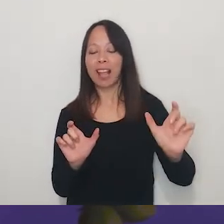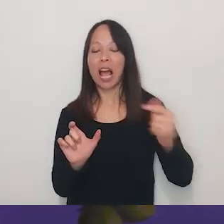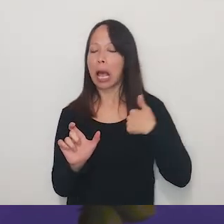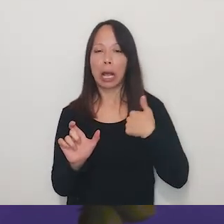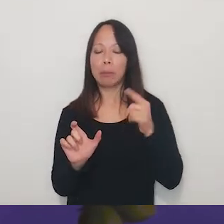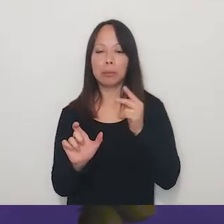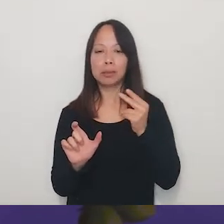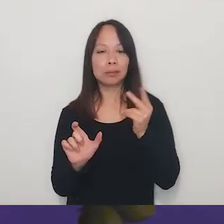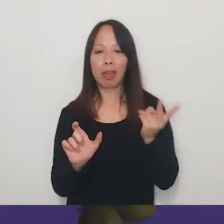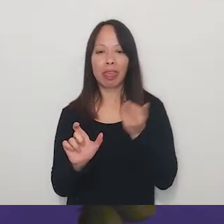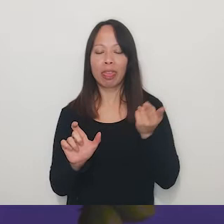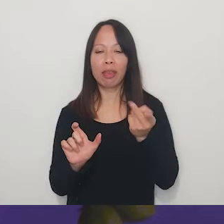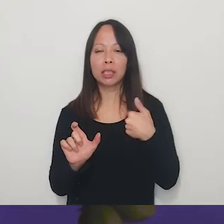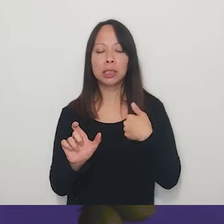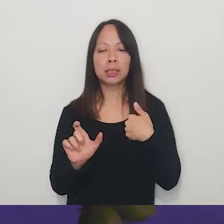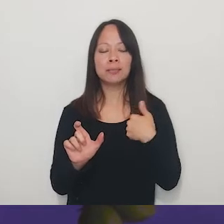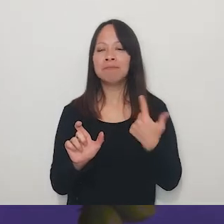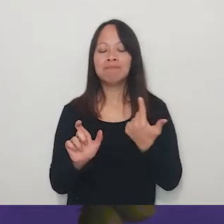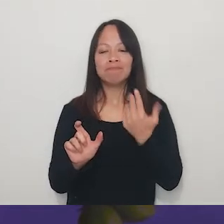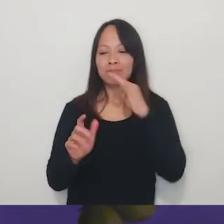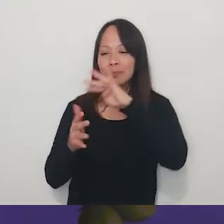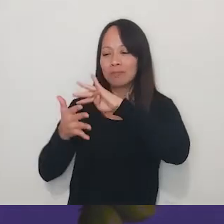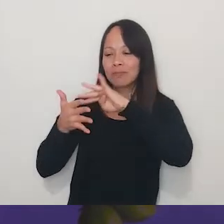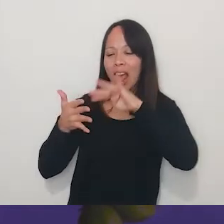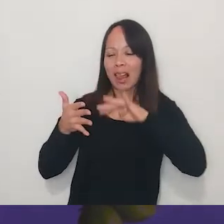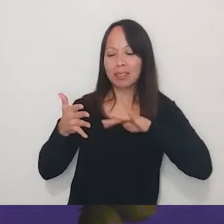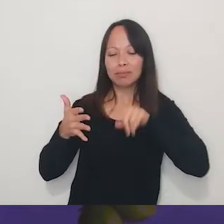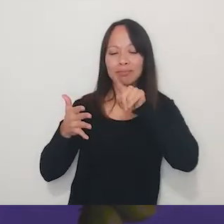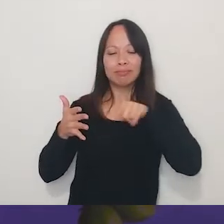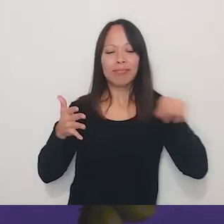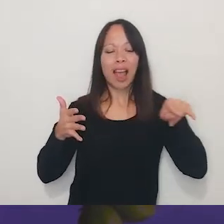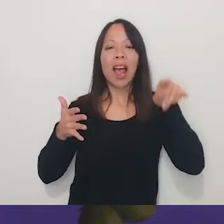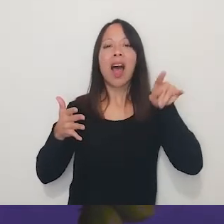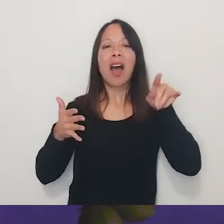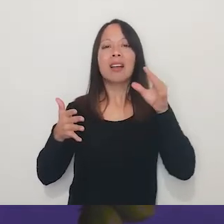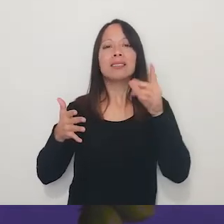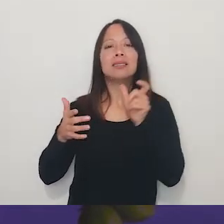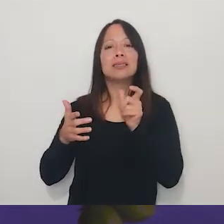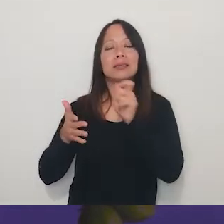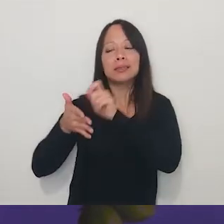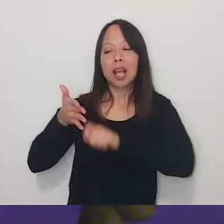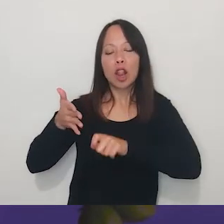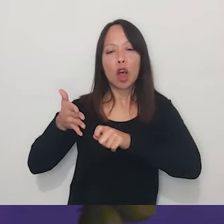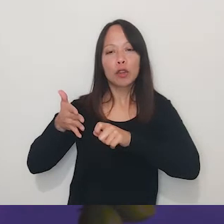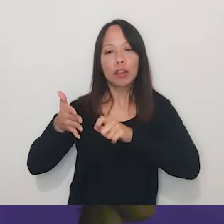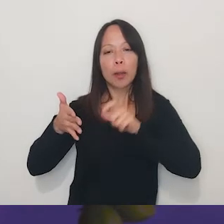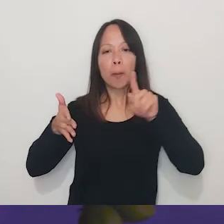interpretación y entonces a mí no me sirve. O sea, porque el filtrado y cómo interpreto ese estudio es lo que realmente me va a llevar al